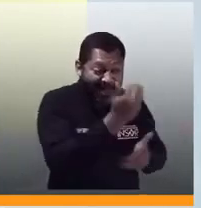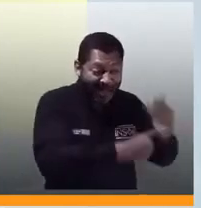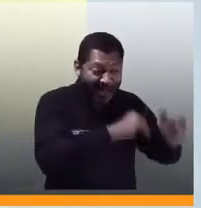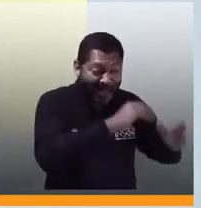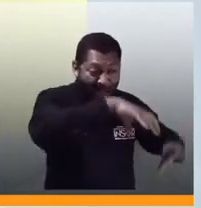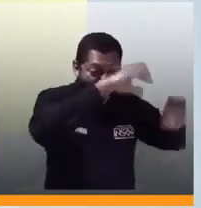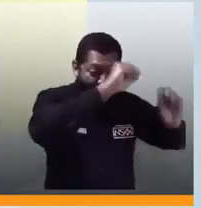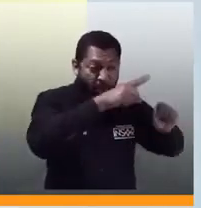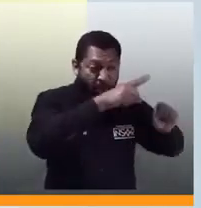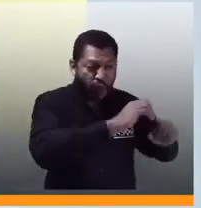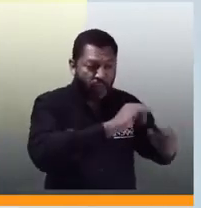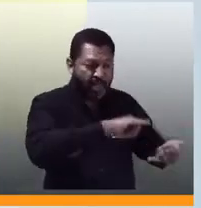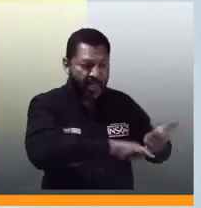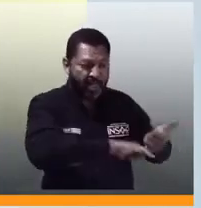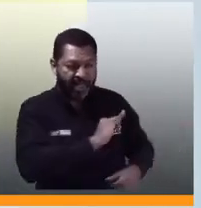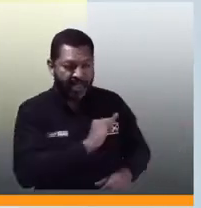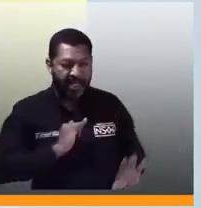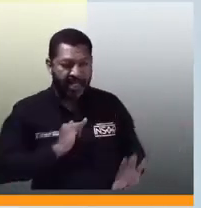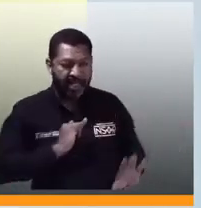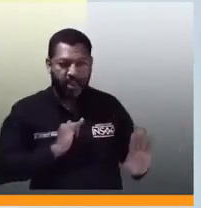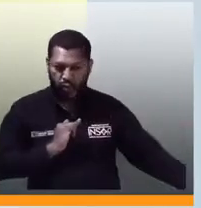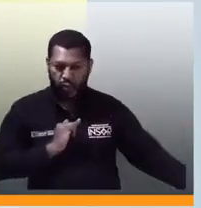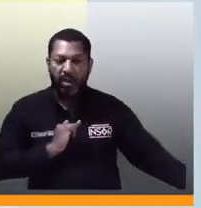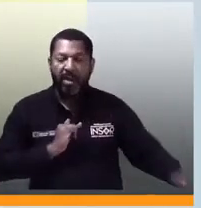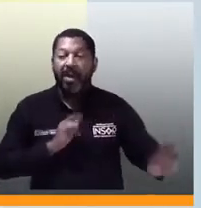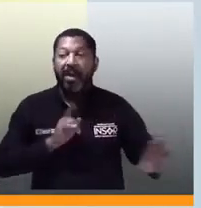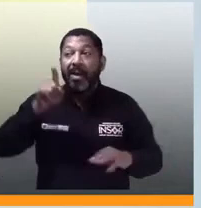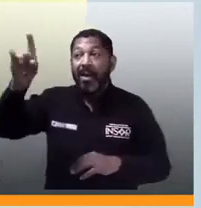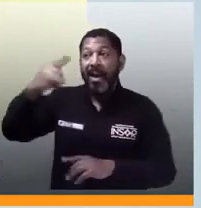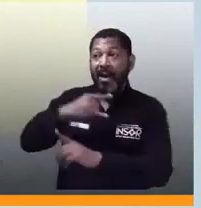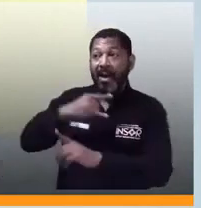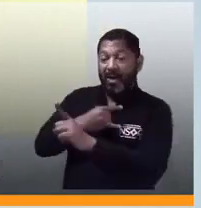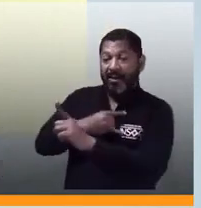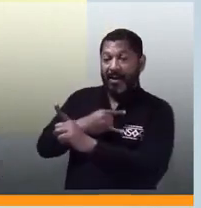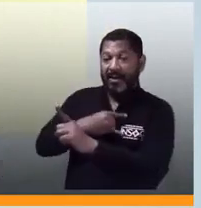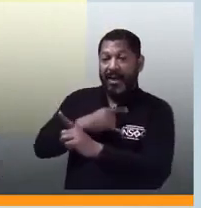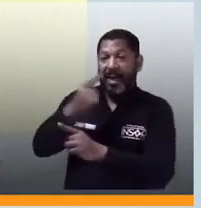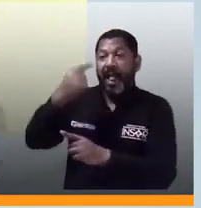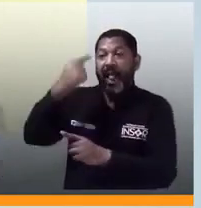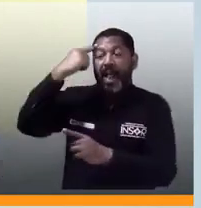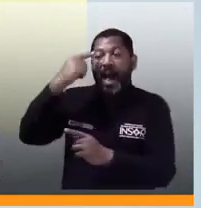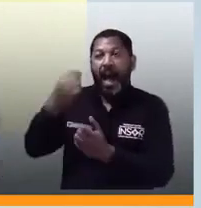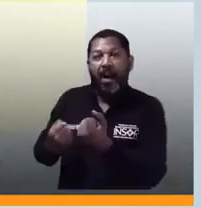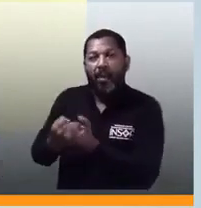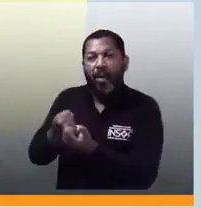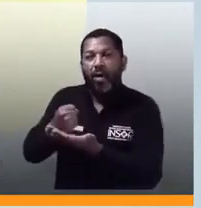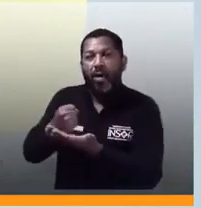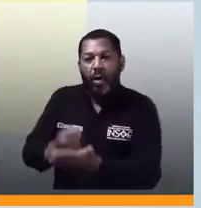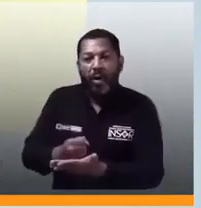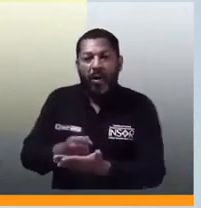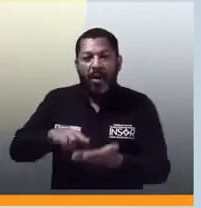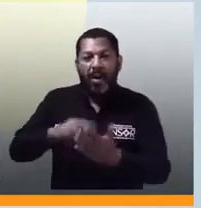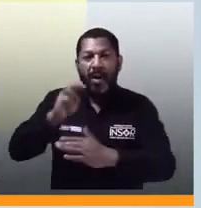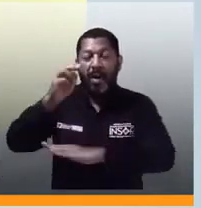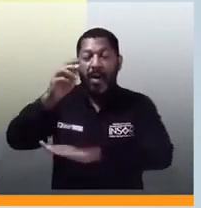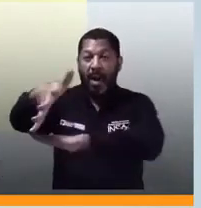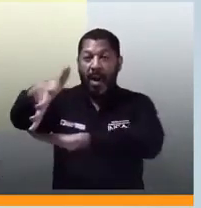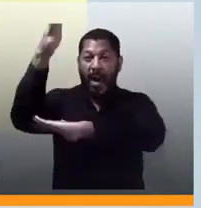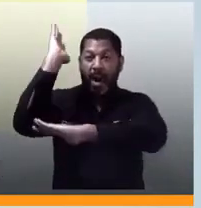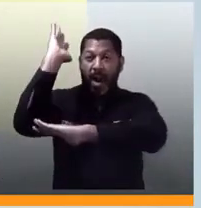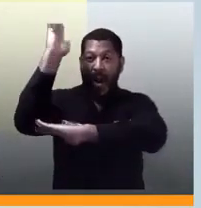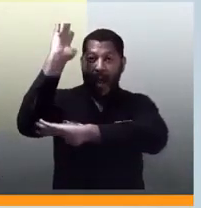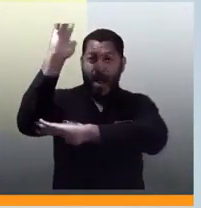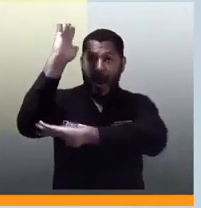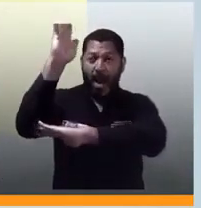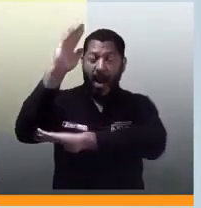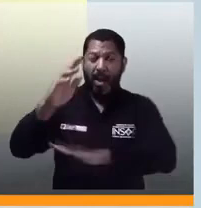autónomo, lo que realmente las universidades tienden a favorecer es la clase magistral. Y ahí un llamado de